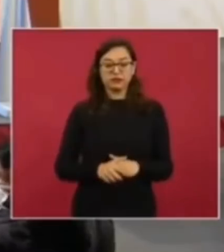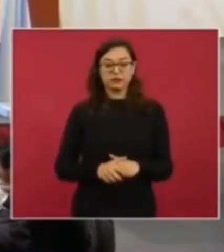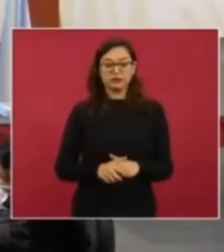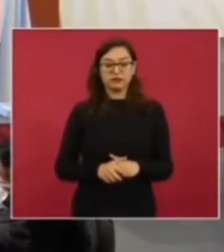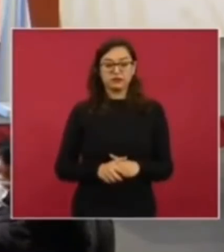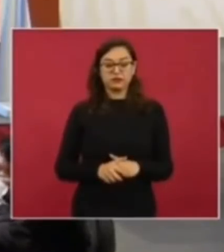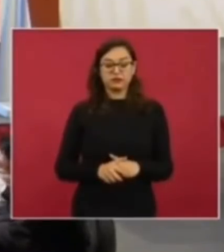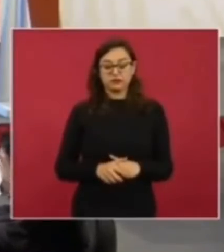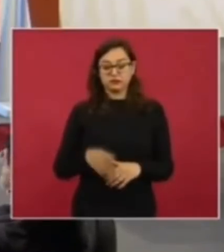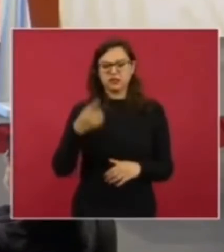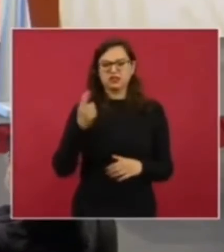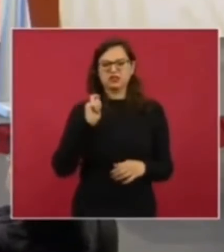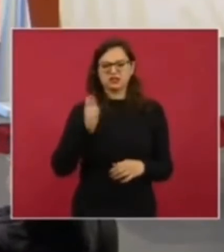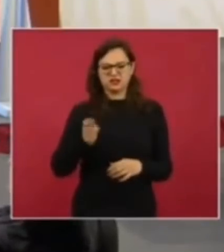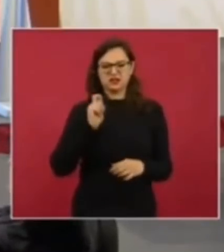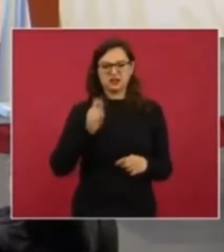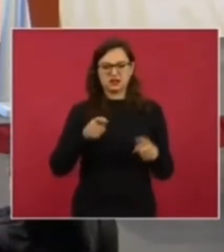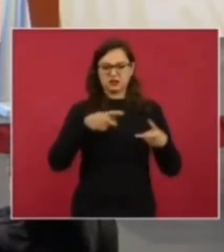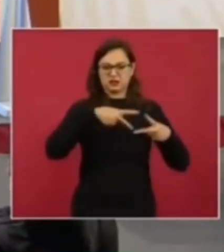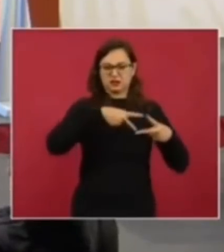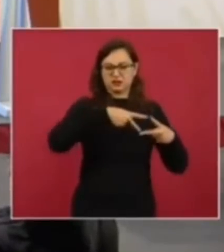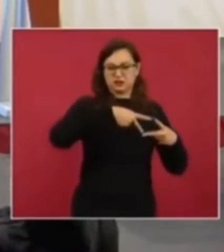Estas dos líneas,